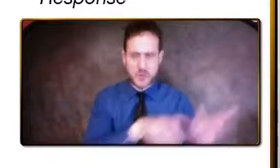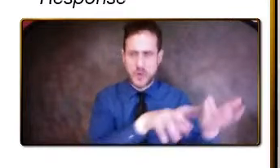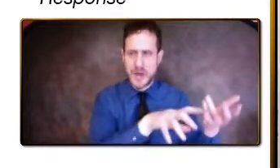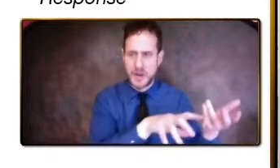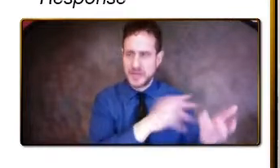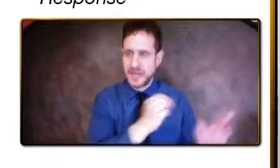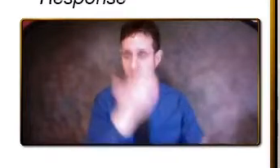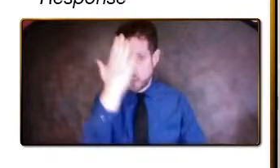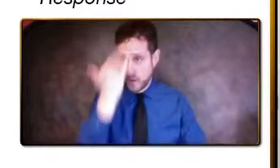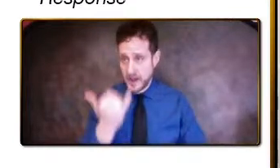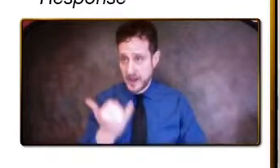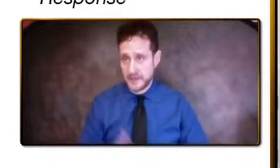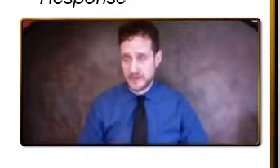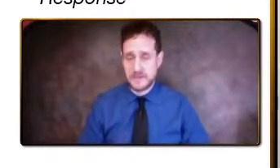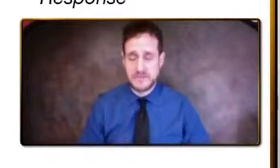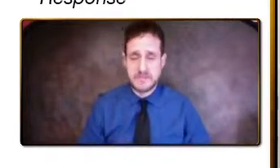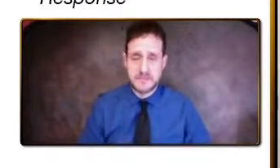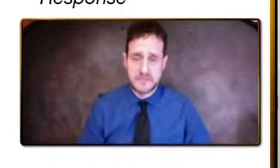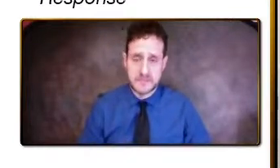reasons?